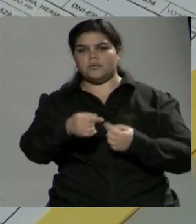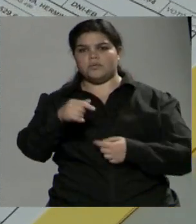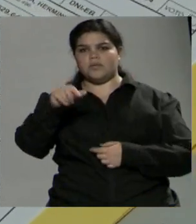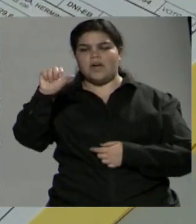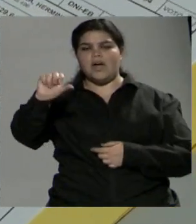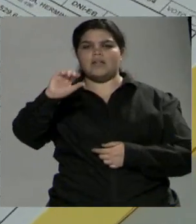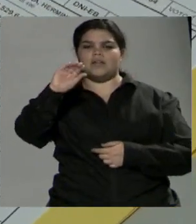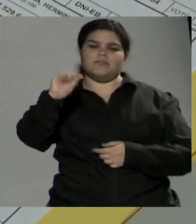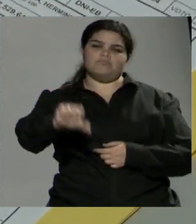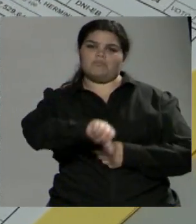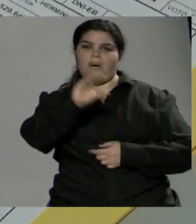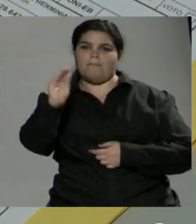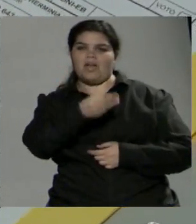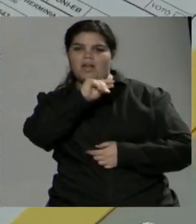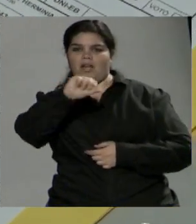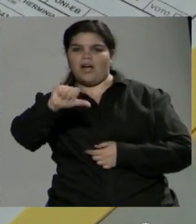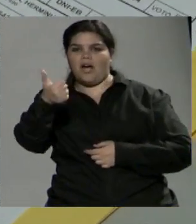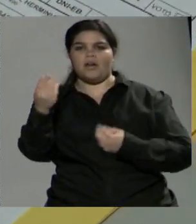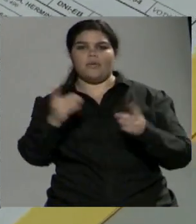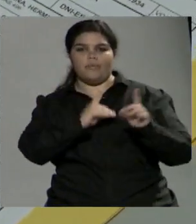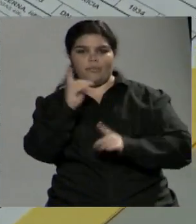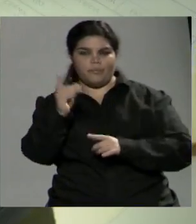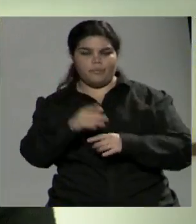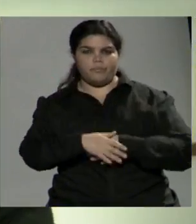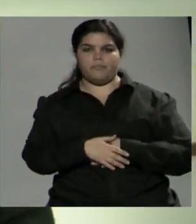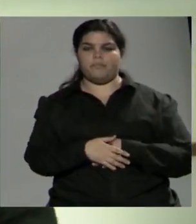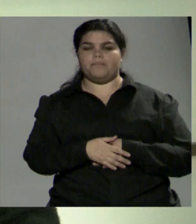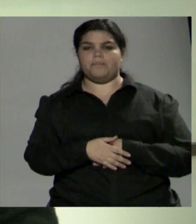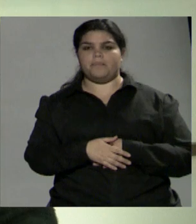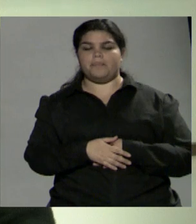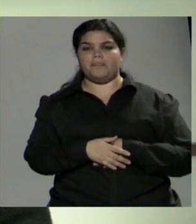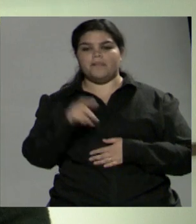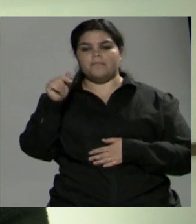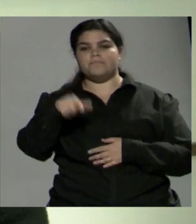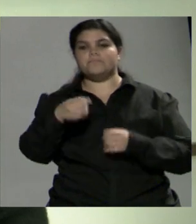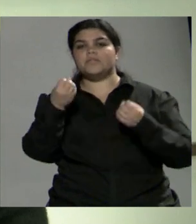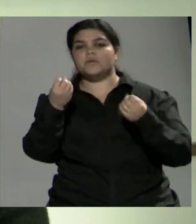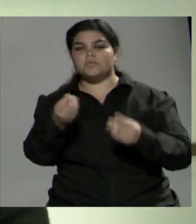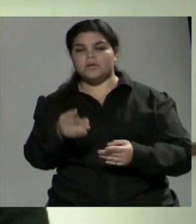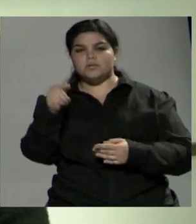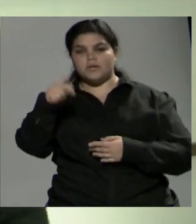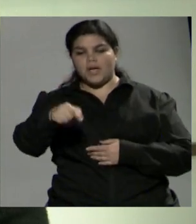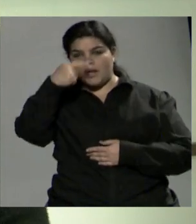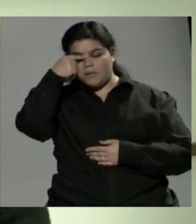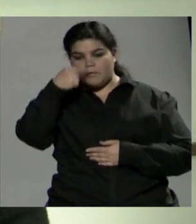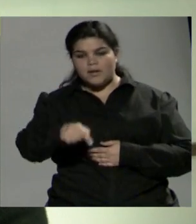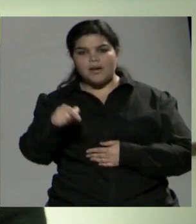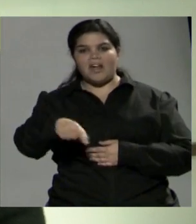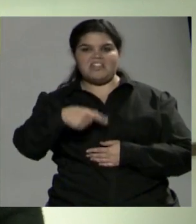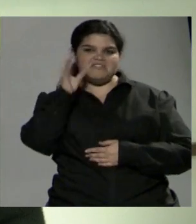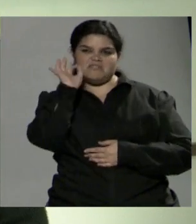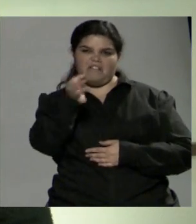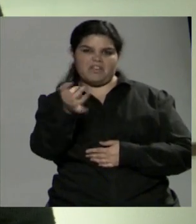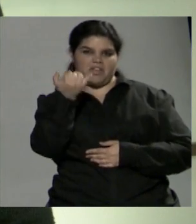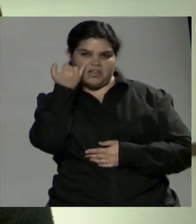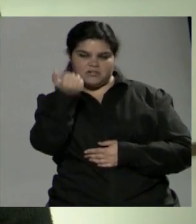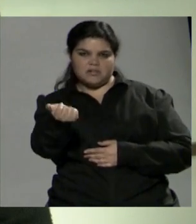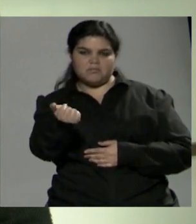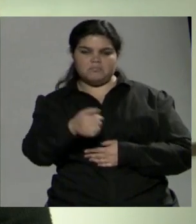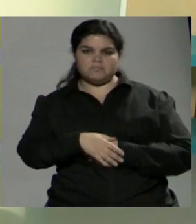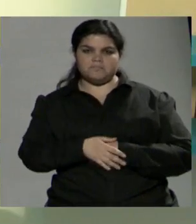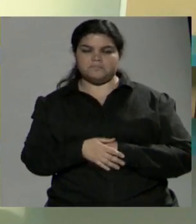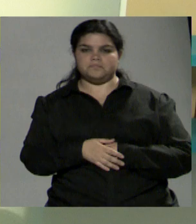su campaña electoral, efectivamente produjera estos resultados y además está claro, porque lo ha